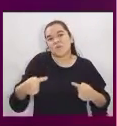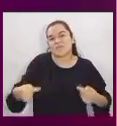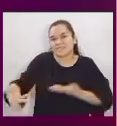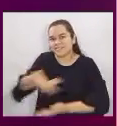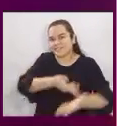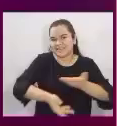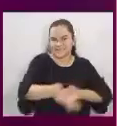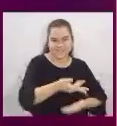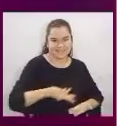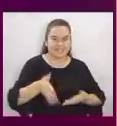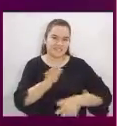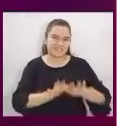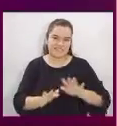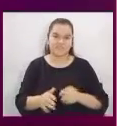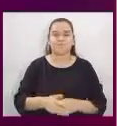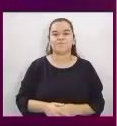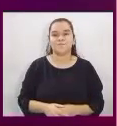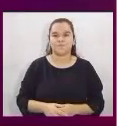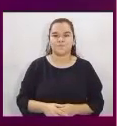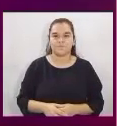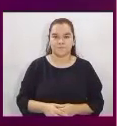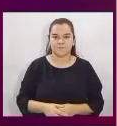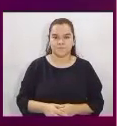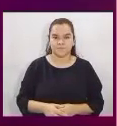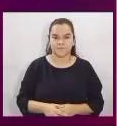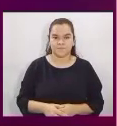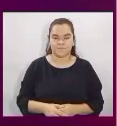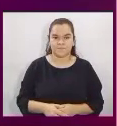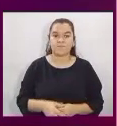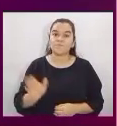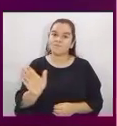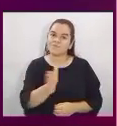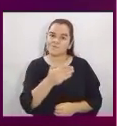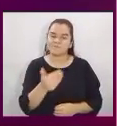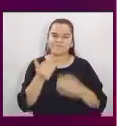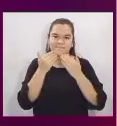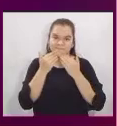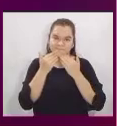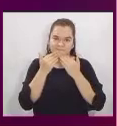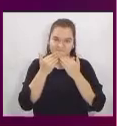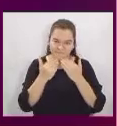con humor y intercambiando acciones.